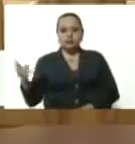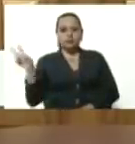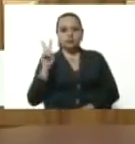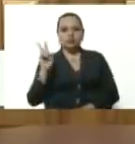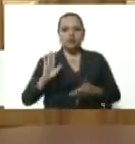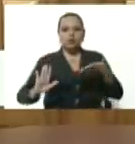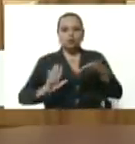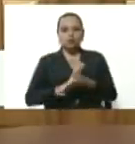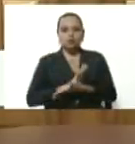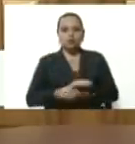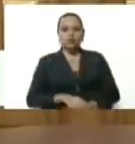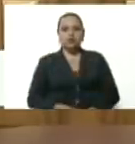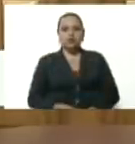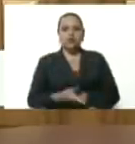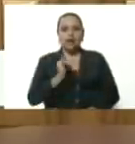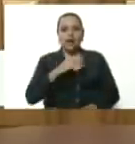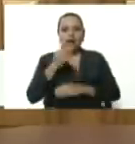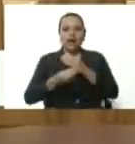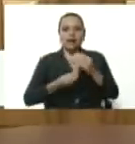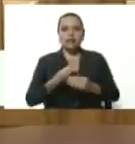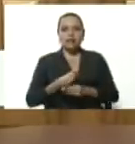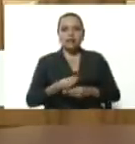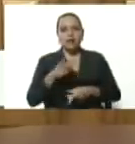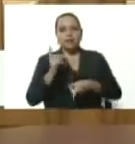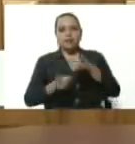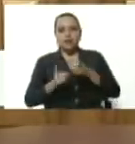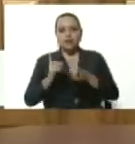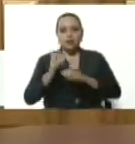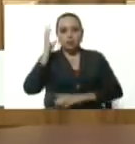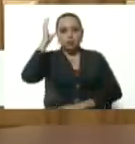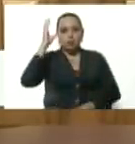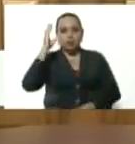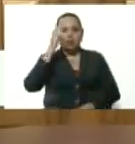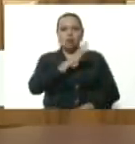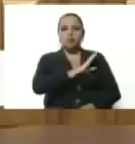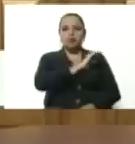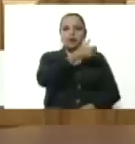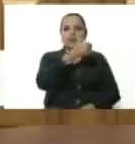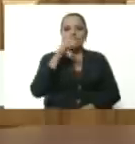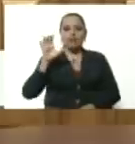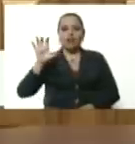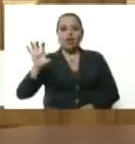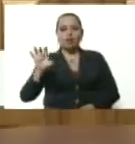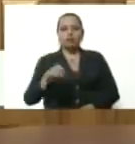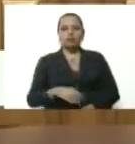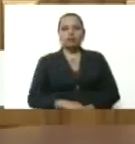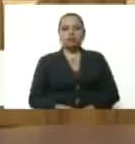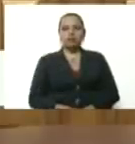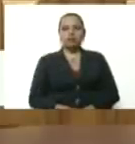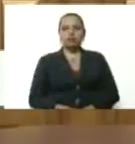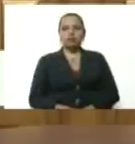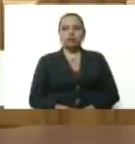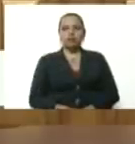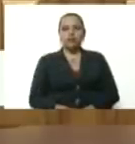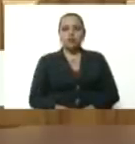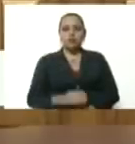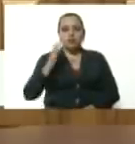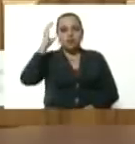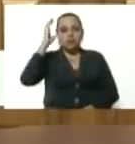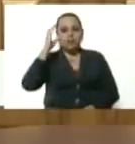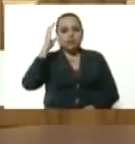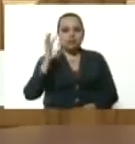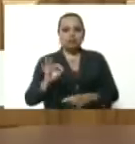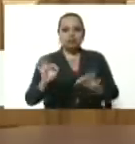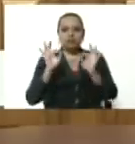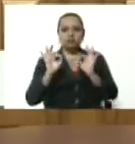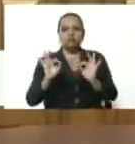que ya él viene haciendo de acuerdo a su competencia como jefe de Estado, que es una competencia exclusiva